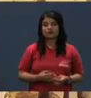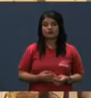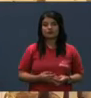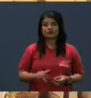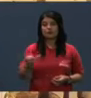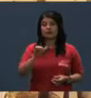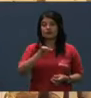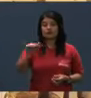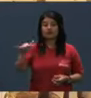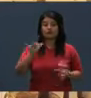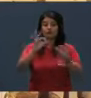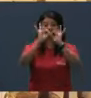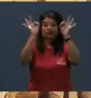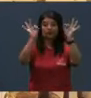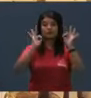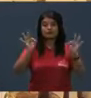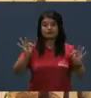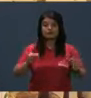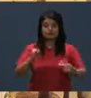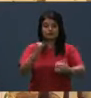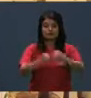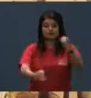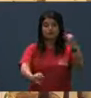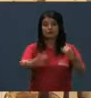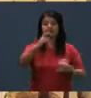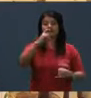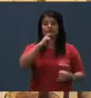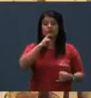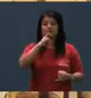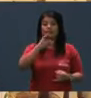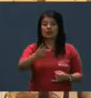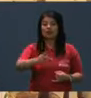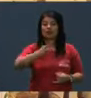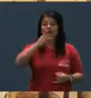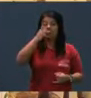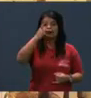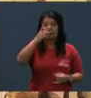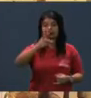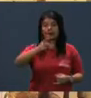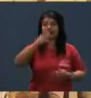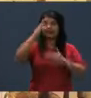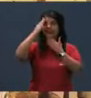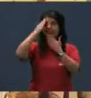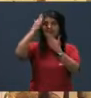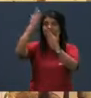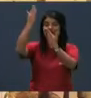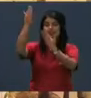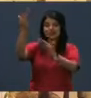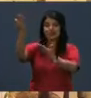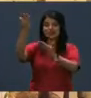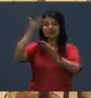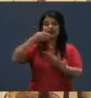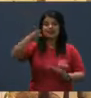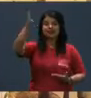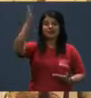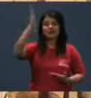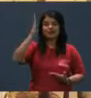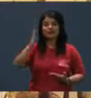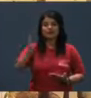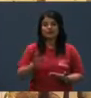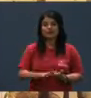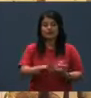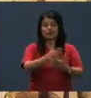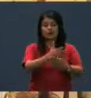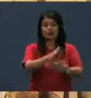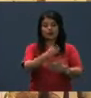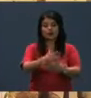Del mismo modo, acabada la cena, tomó el cáliz y, dándote gracias de nuevo, lo